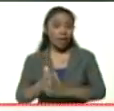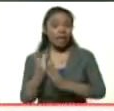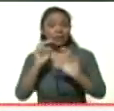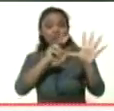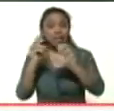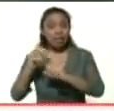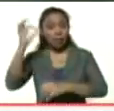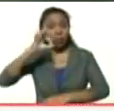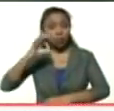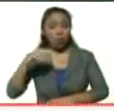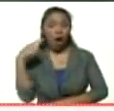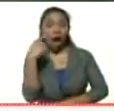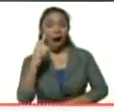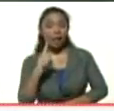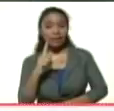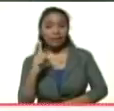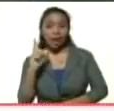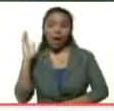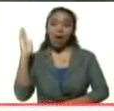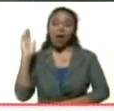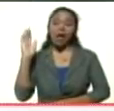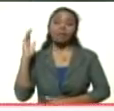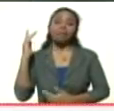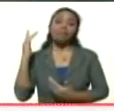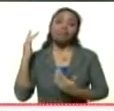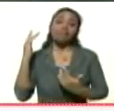han tenido o provienen de